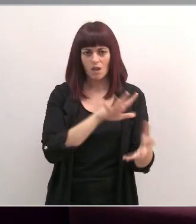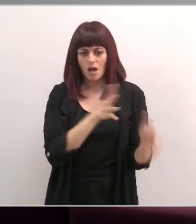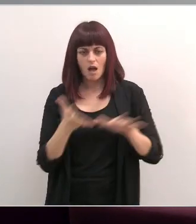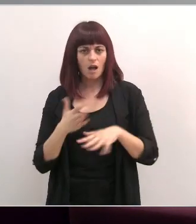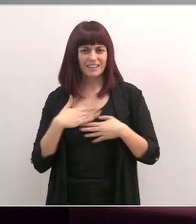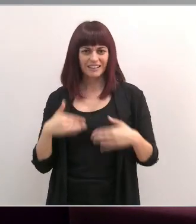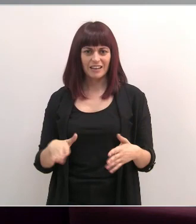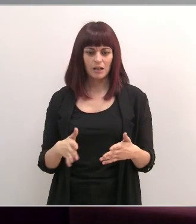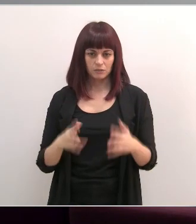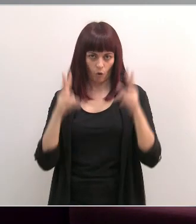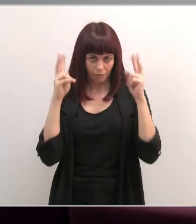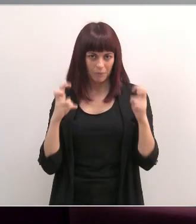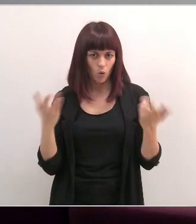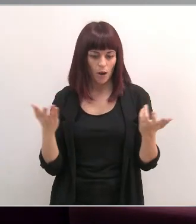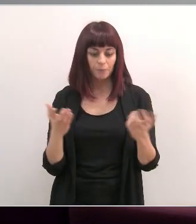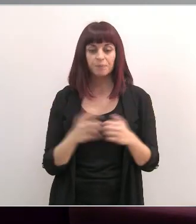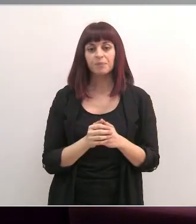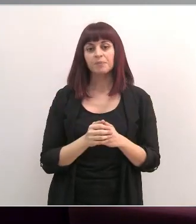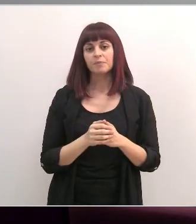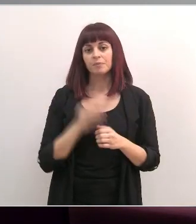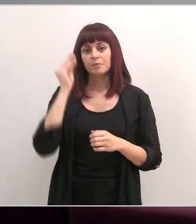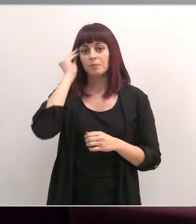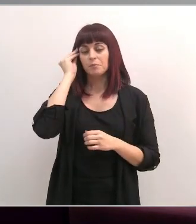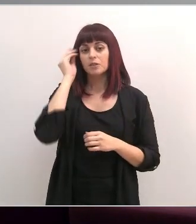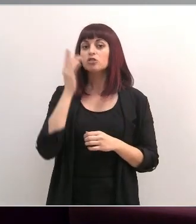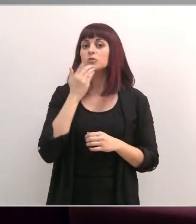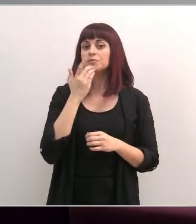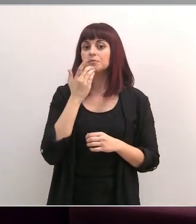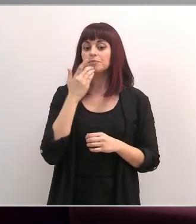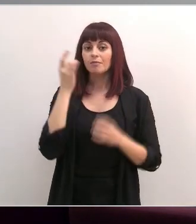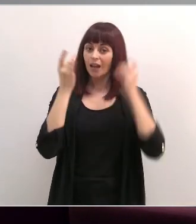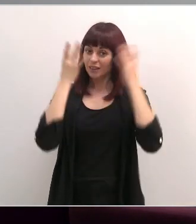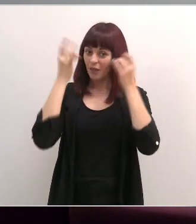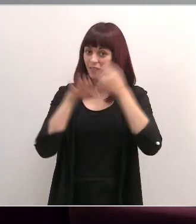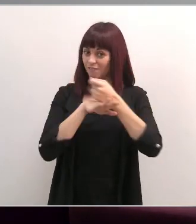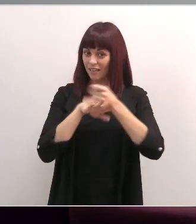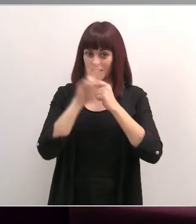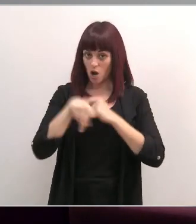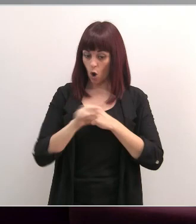sentido, si ustedes tienen margen, entiendo, para, por ejemplo, el cierre de la actividad no esencial,